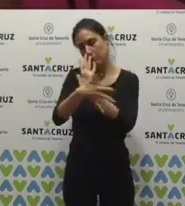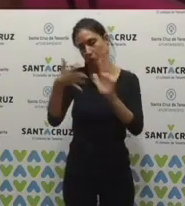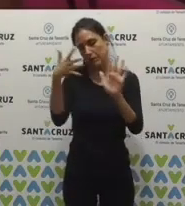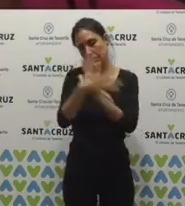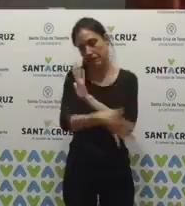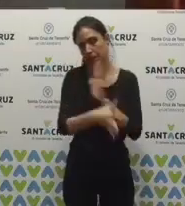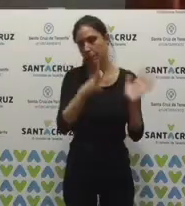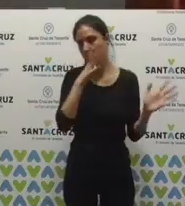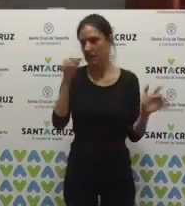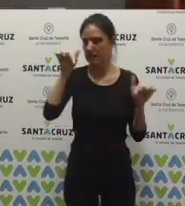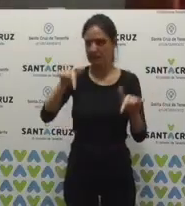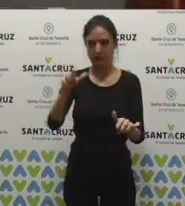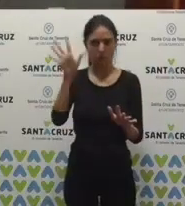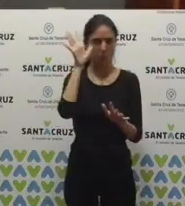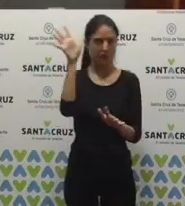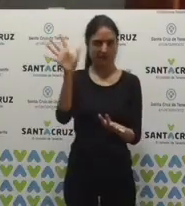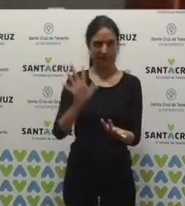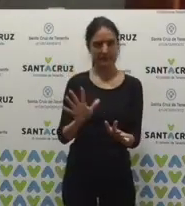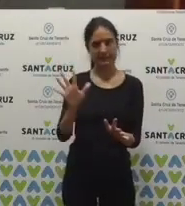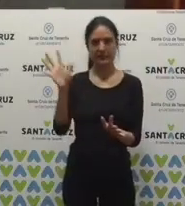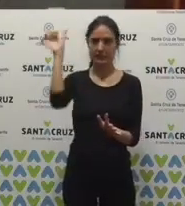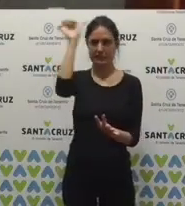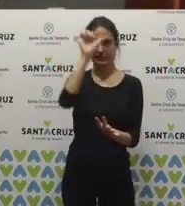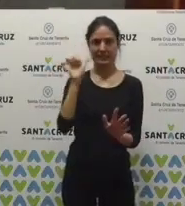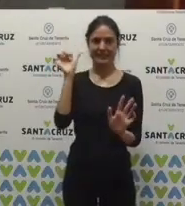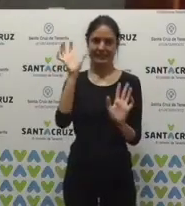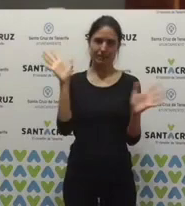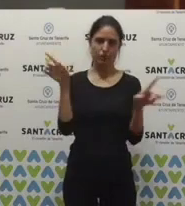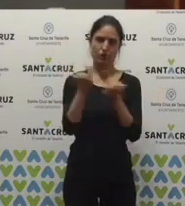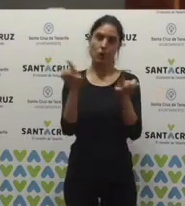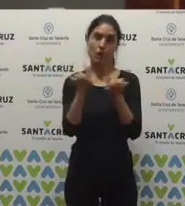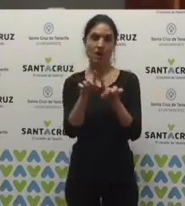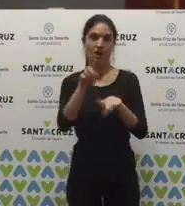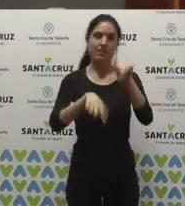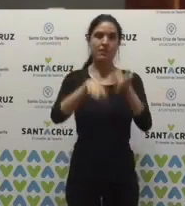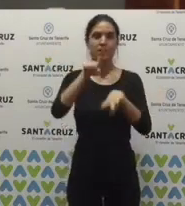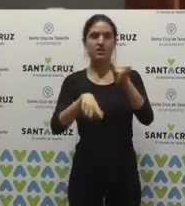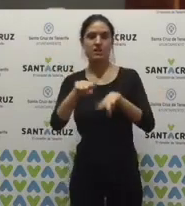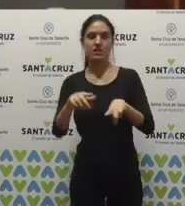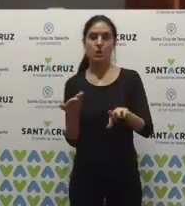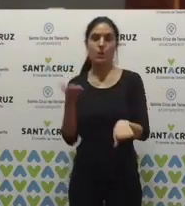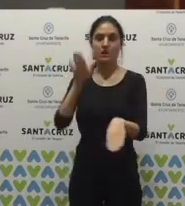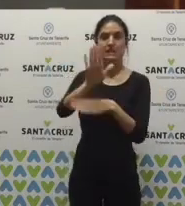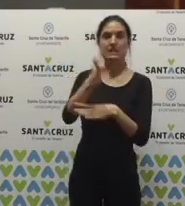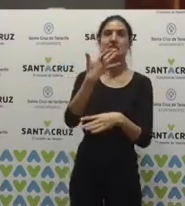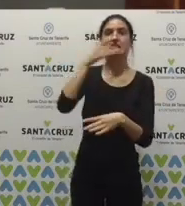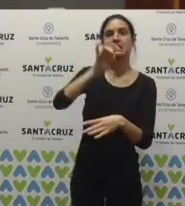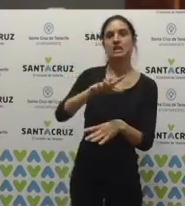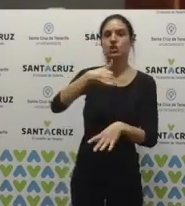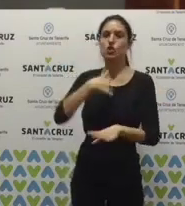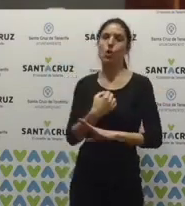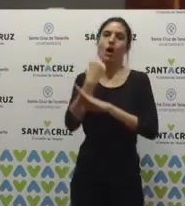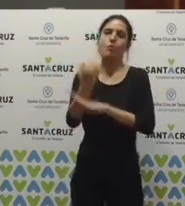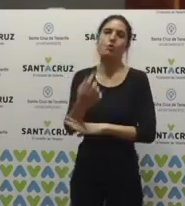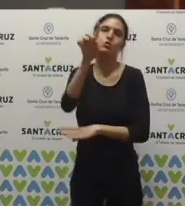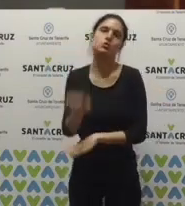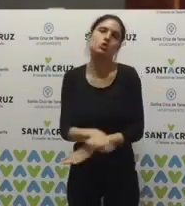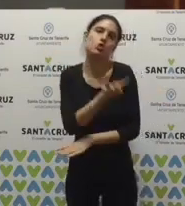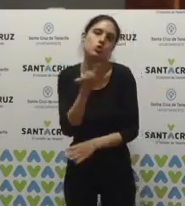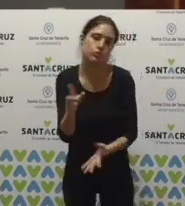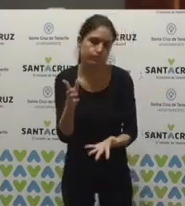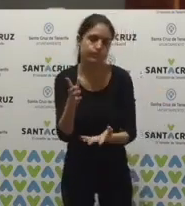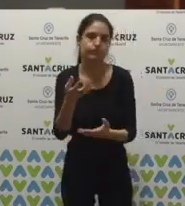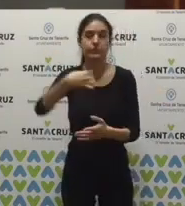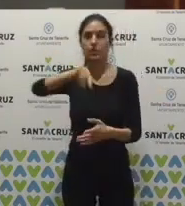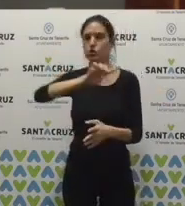evidente a la hora de aceptar o rechazar una propuesta en función de quien la proponga nosotros siempre